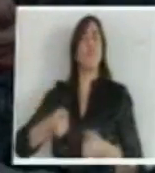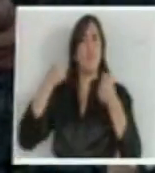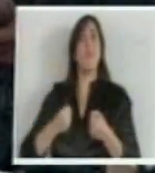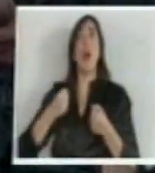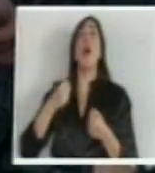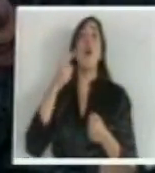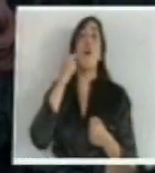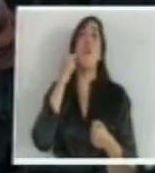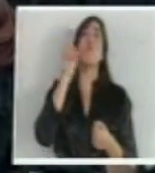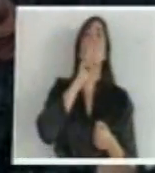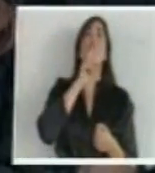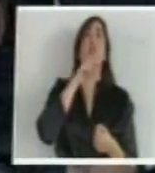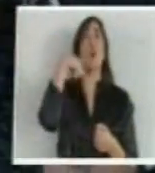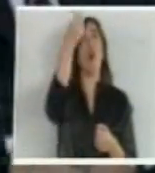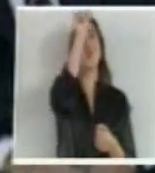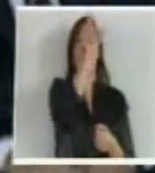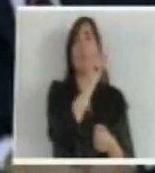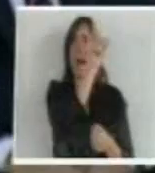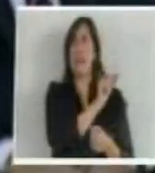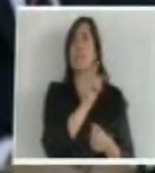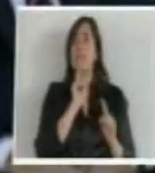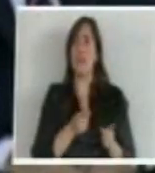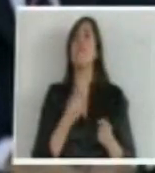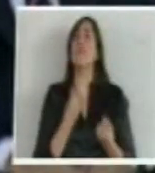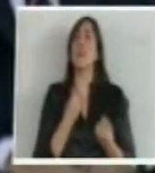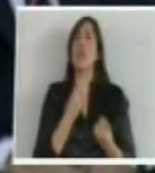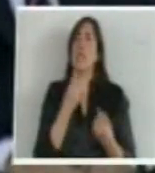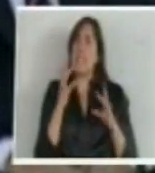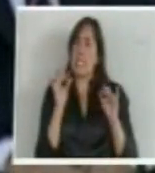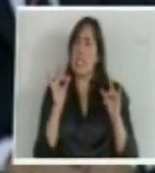hombres y mujeres que con inmensas dificultades